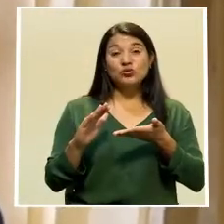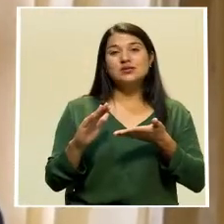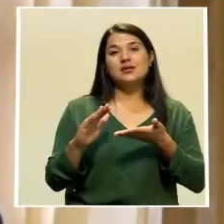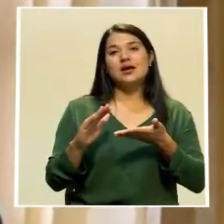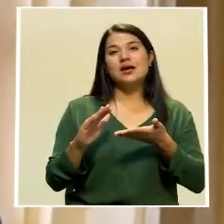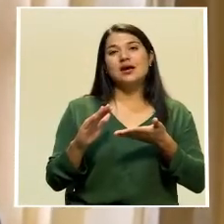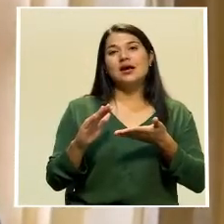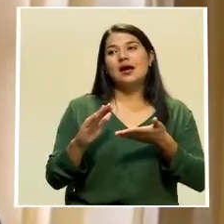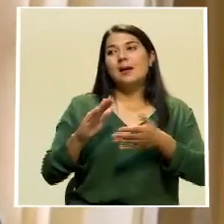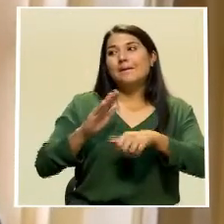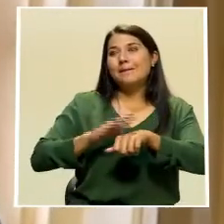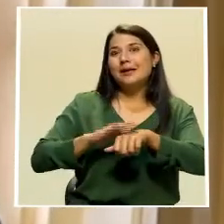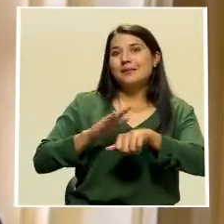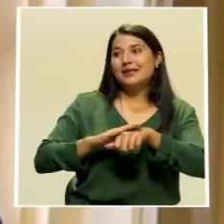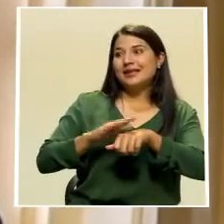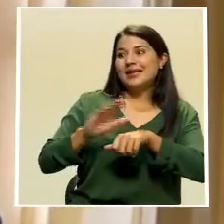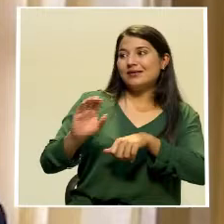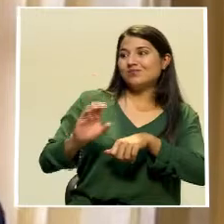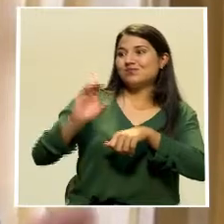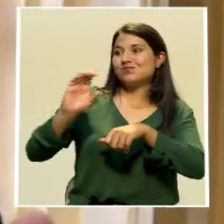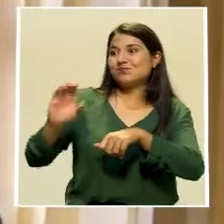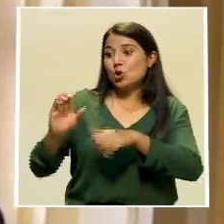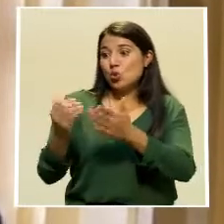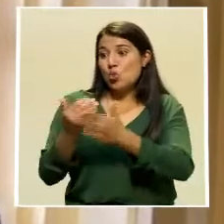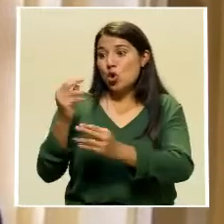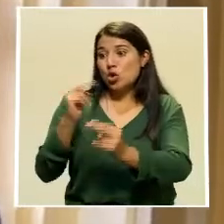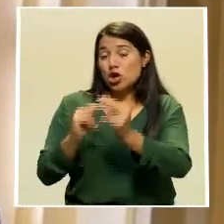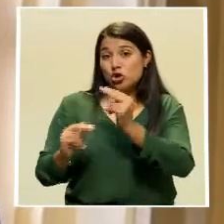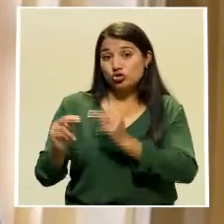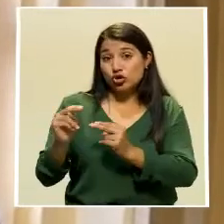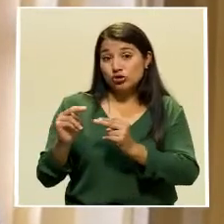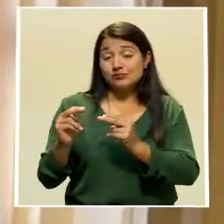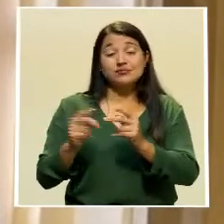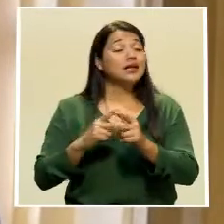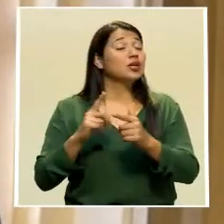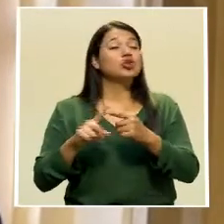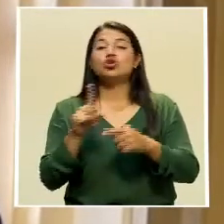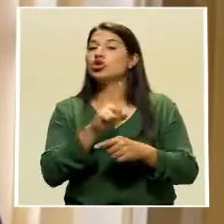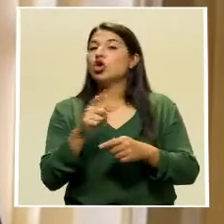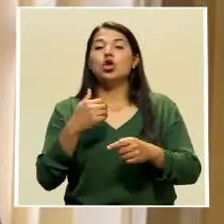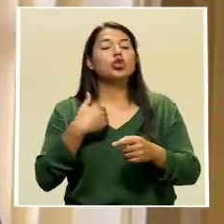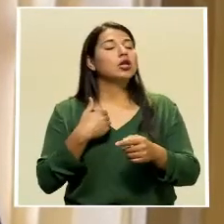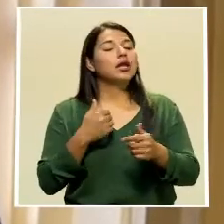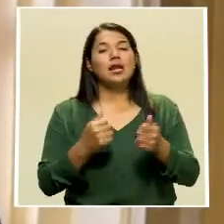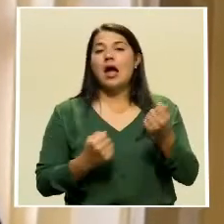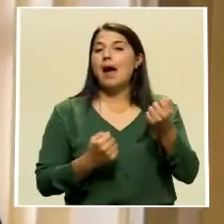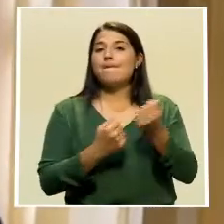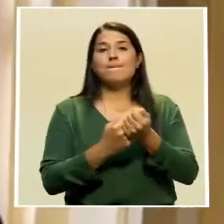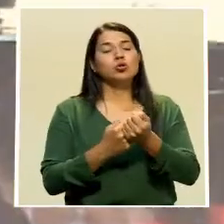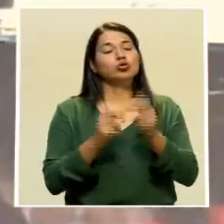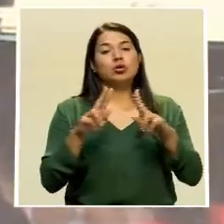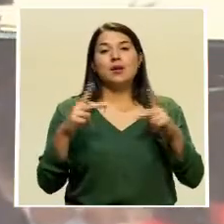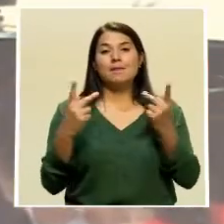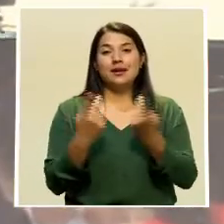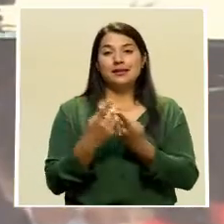para nuevas generaciones de empleo, no contarán con los votos de la fracción del Partido Unidad Social Cristiana. Por el lado